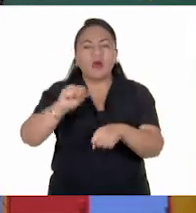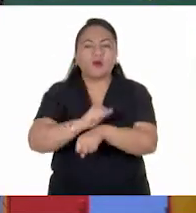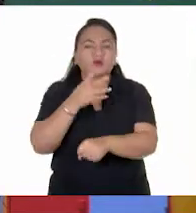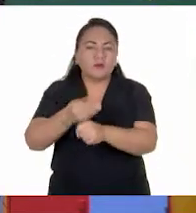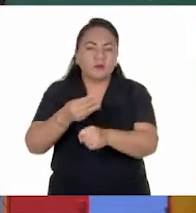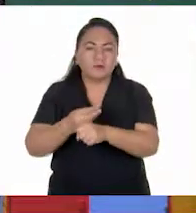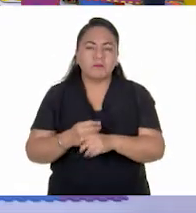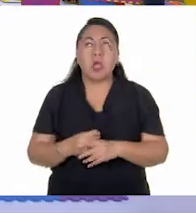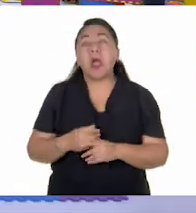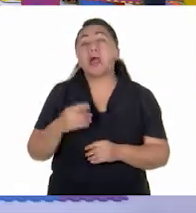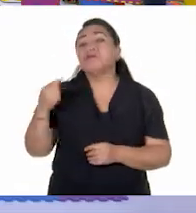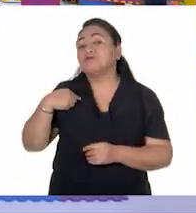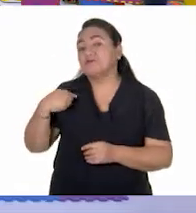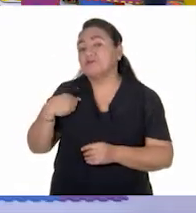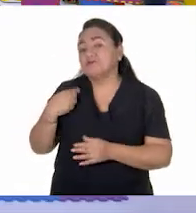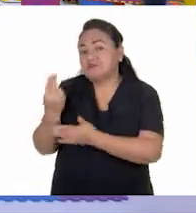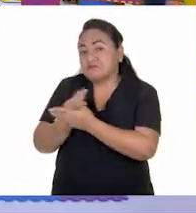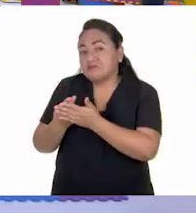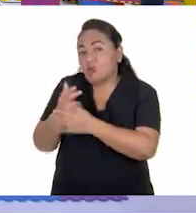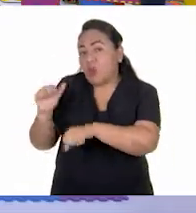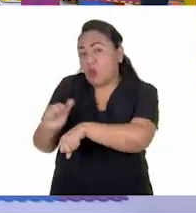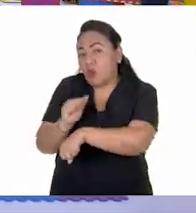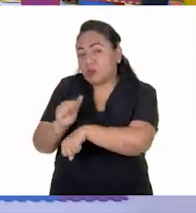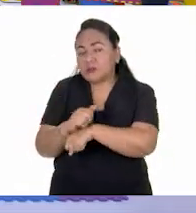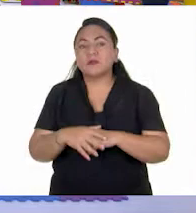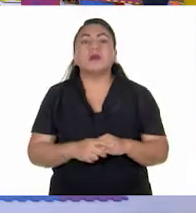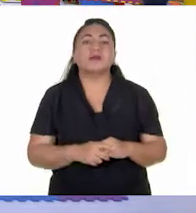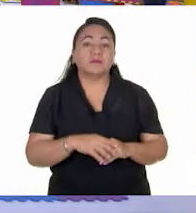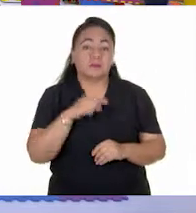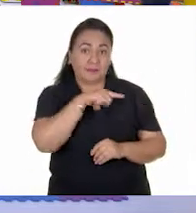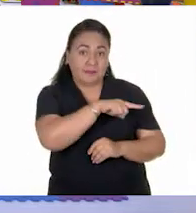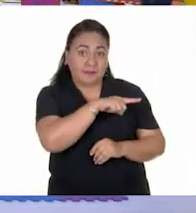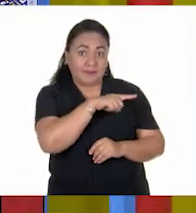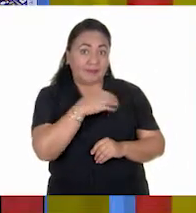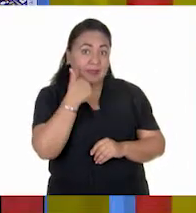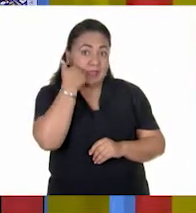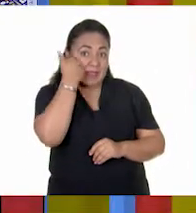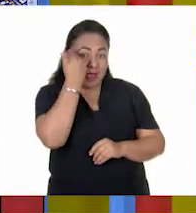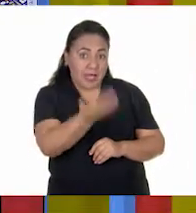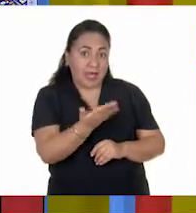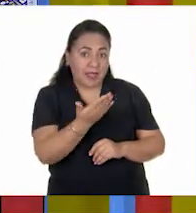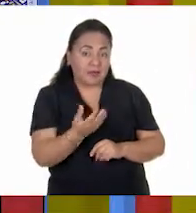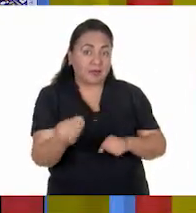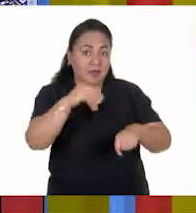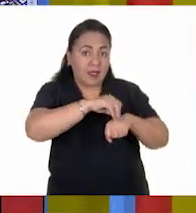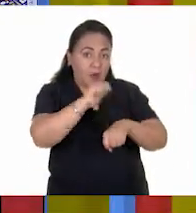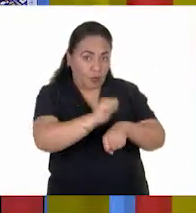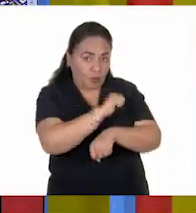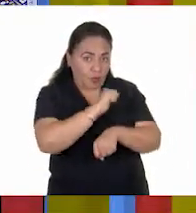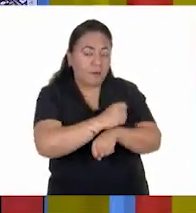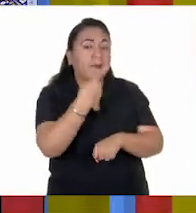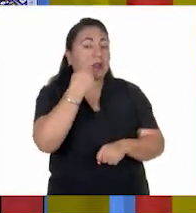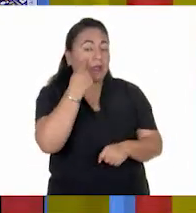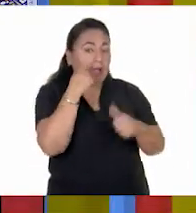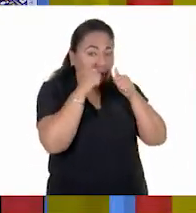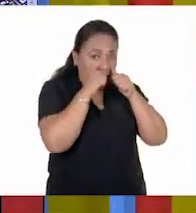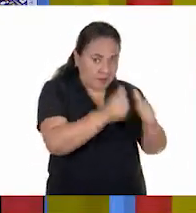coche. Bueno, Pilar quiere poner un coche. Pero pongan mucha atención a lo que les voy a